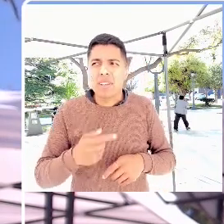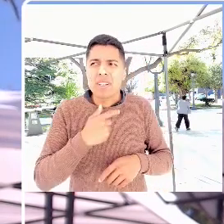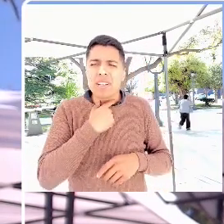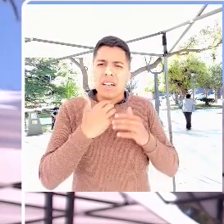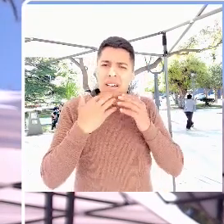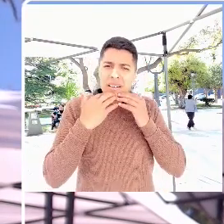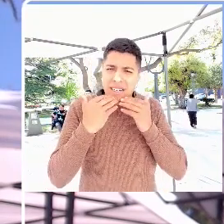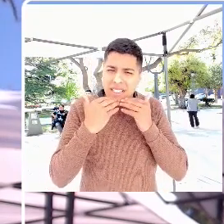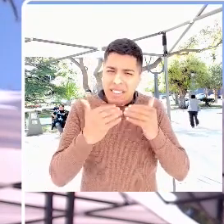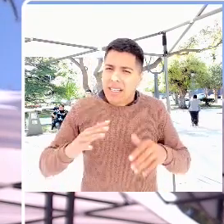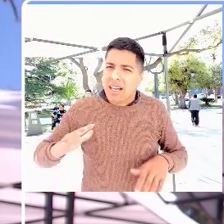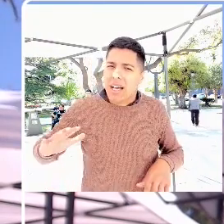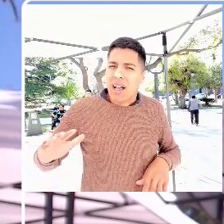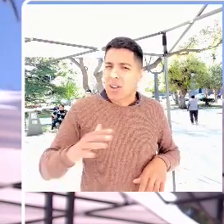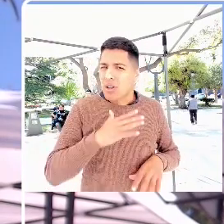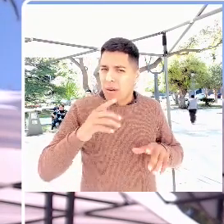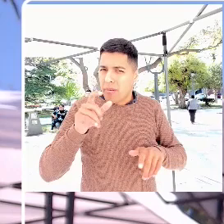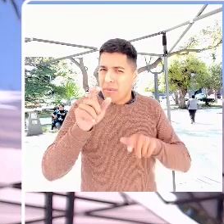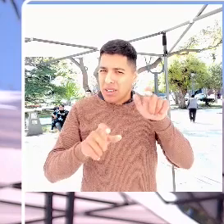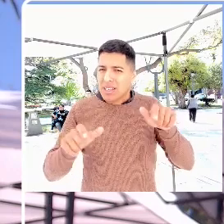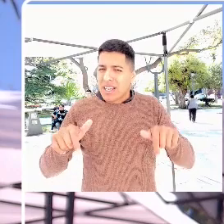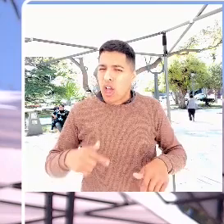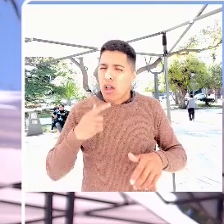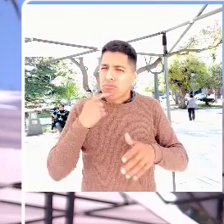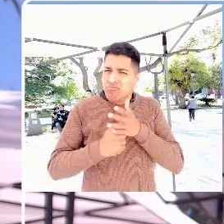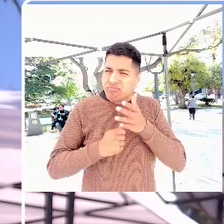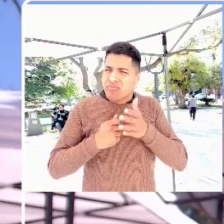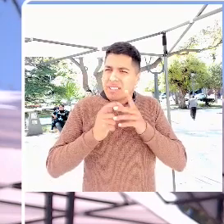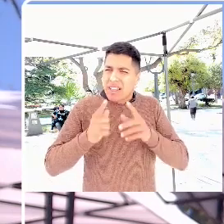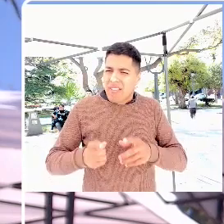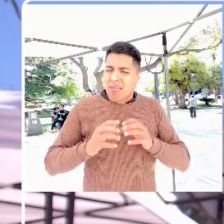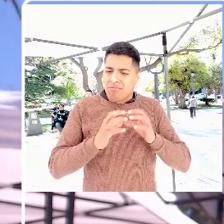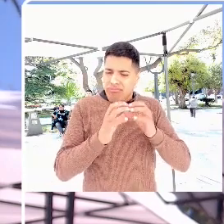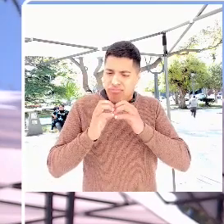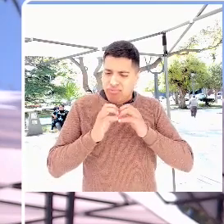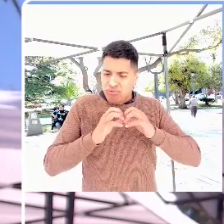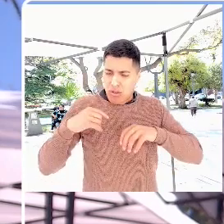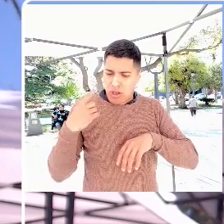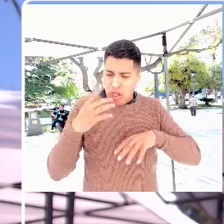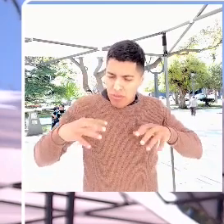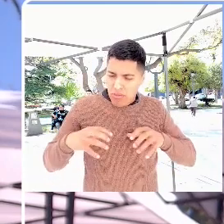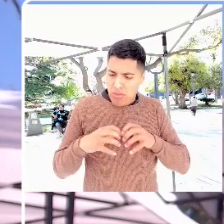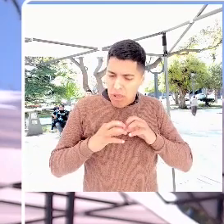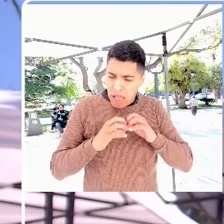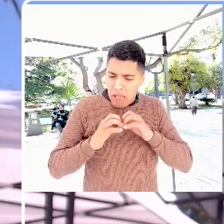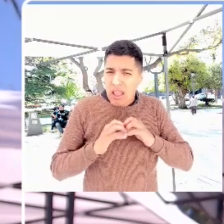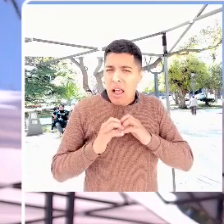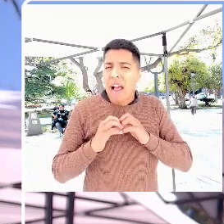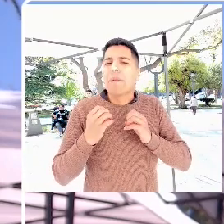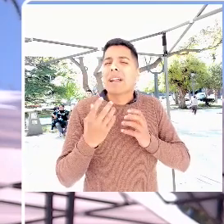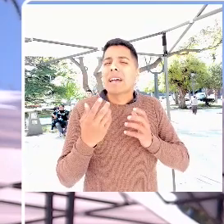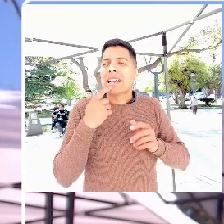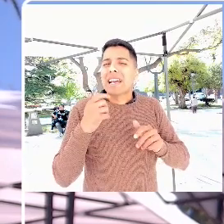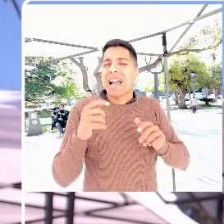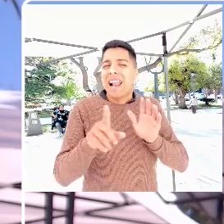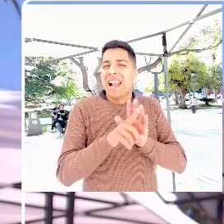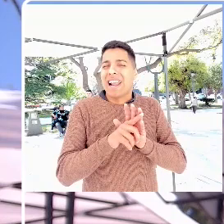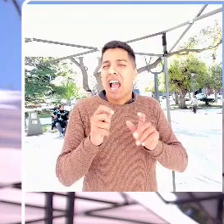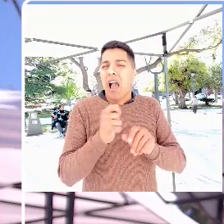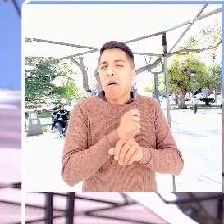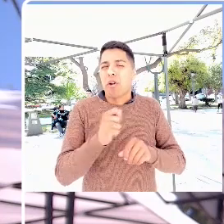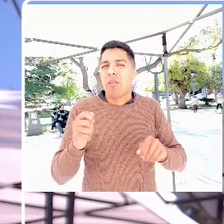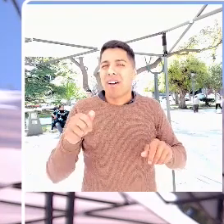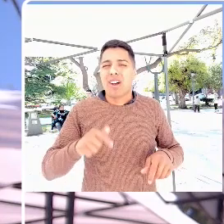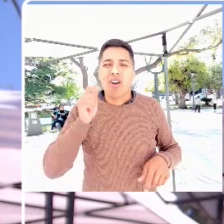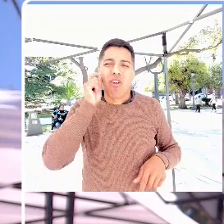también a todo el cuerpo que ha venido acompañando y ha venido dialogando con el bloque para que esto pueda ser real hoy. Godoy Cruz